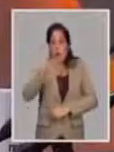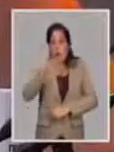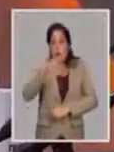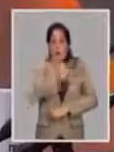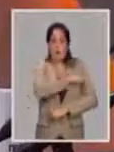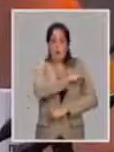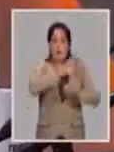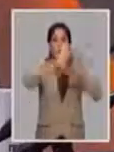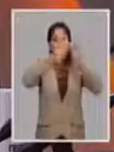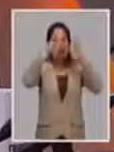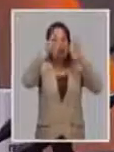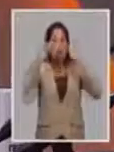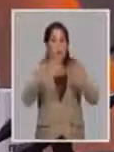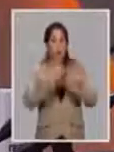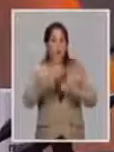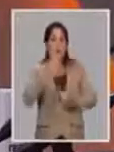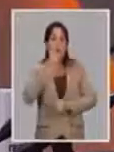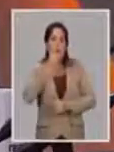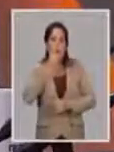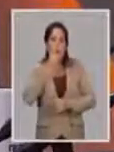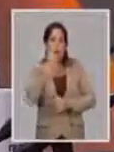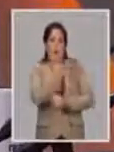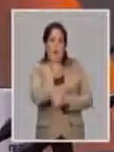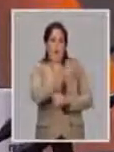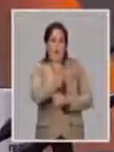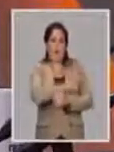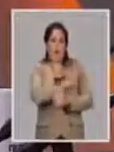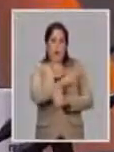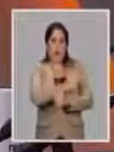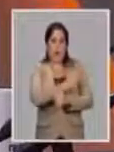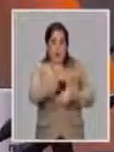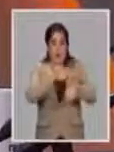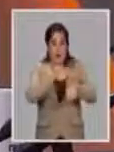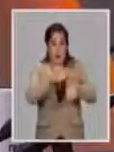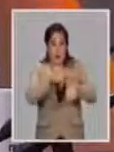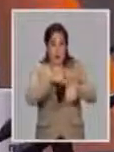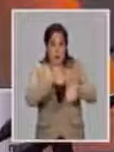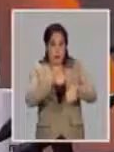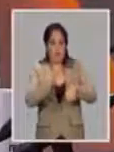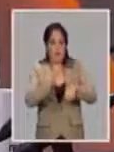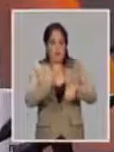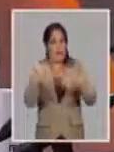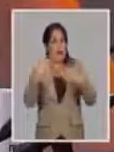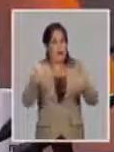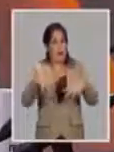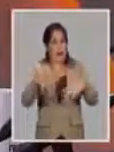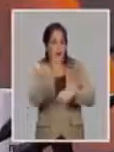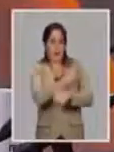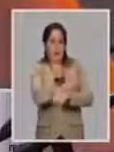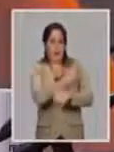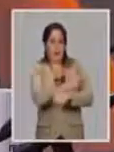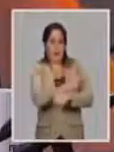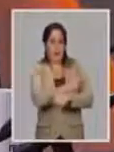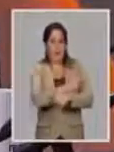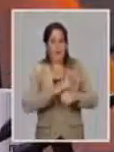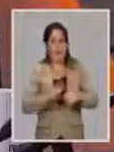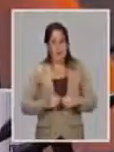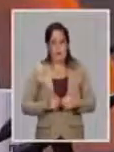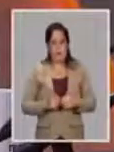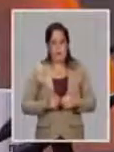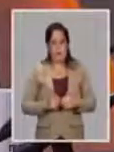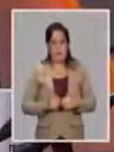ni al 1% de la población mundial que se ha podido inmunizar en este minuto, y los costos también de esas